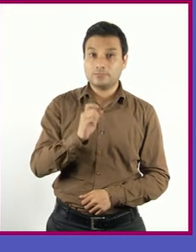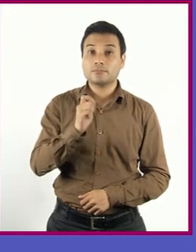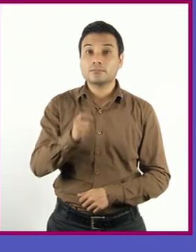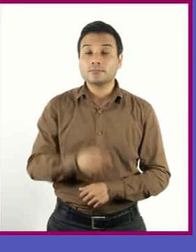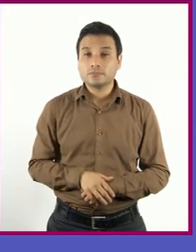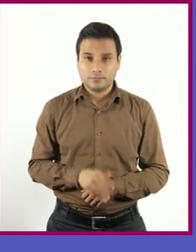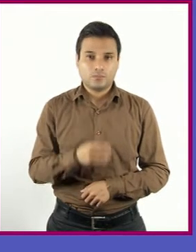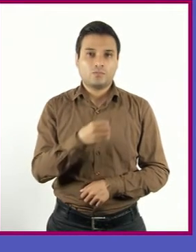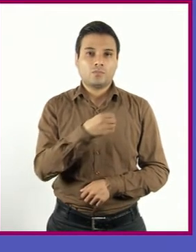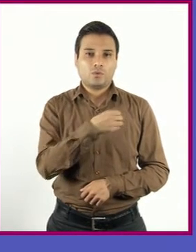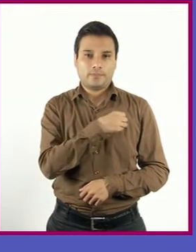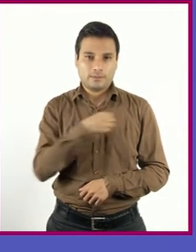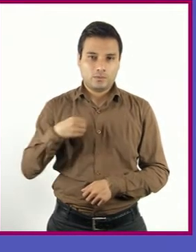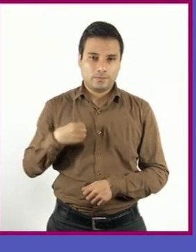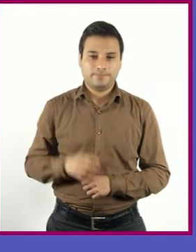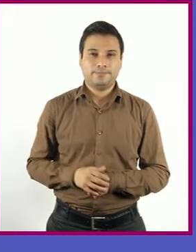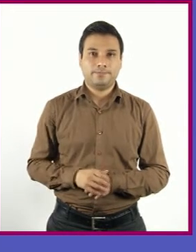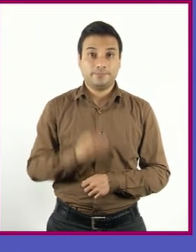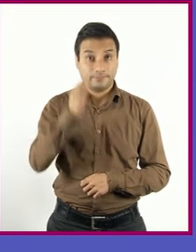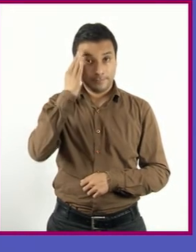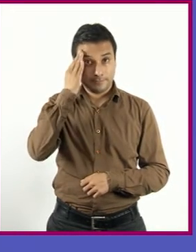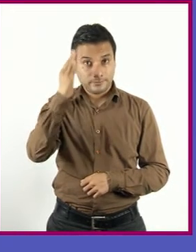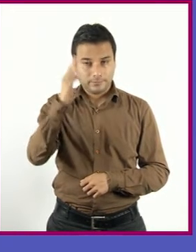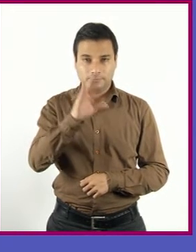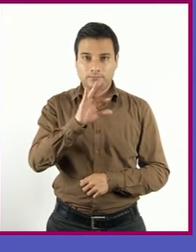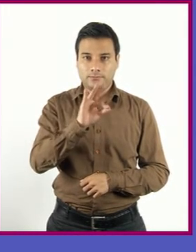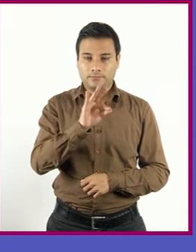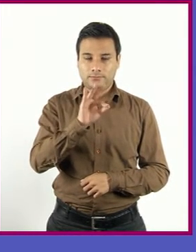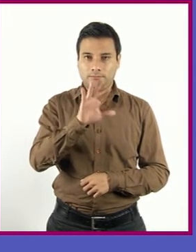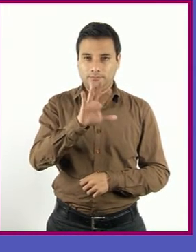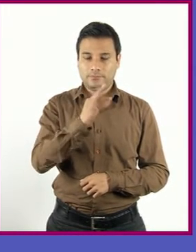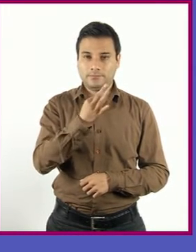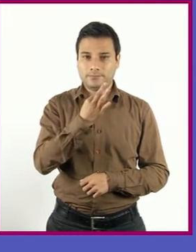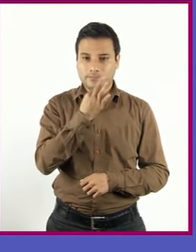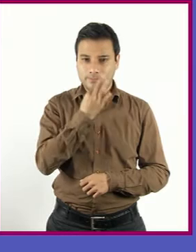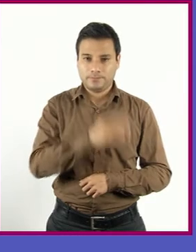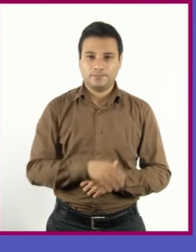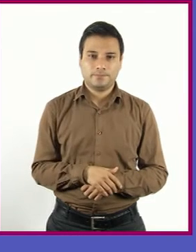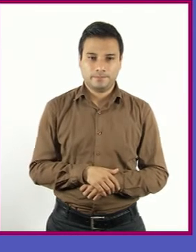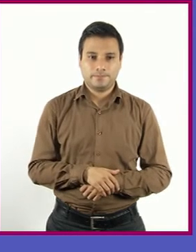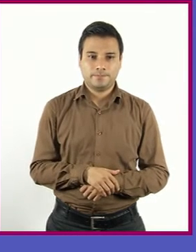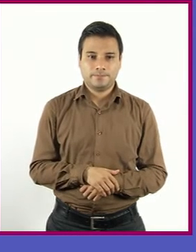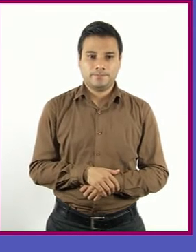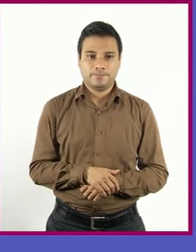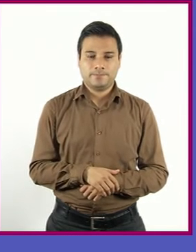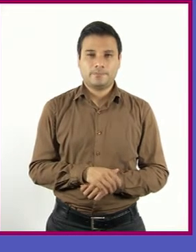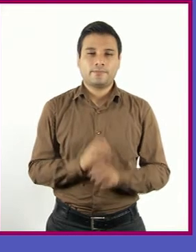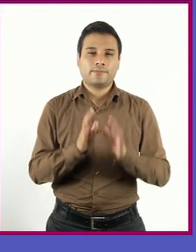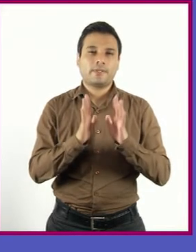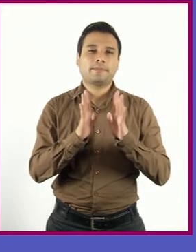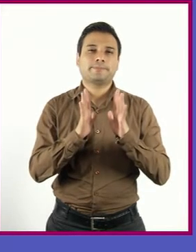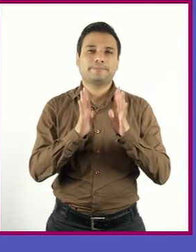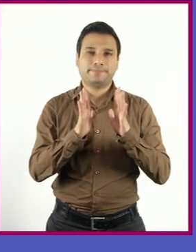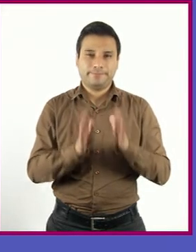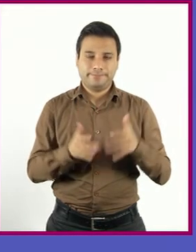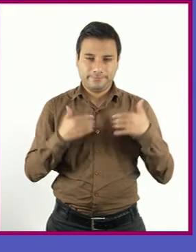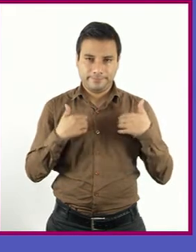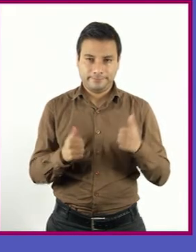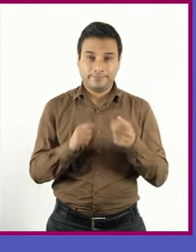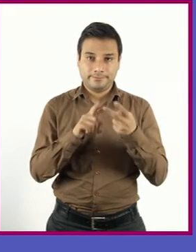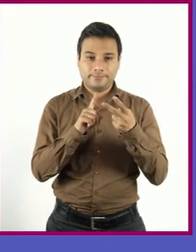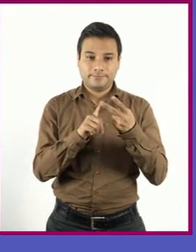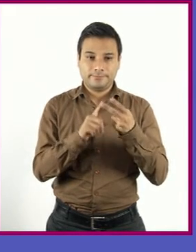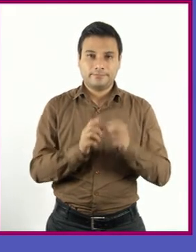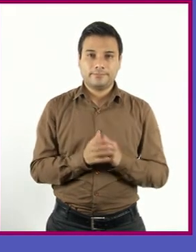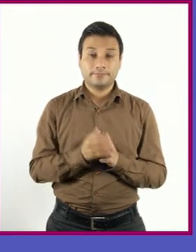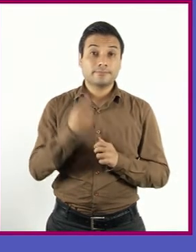inevitable. Durará 45 minutos, cada tiempo efectivo de un partido. Ya entiendo. En el segundo caso, que